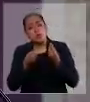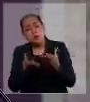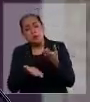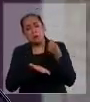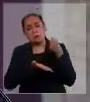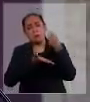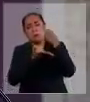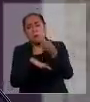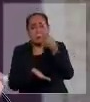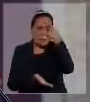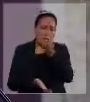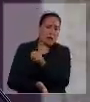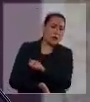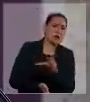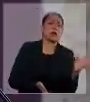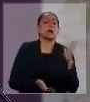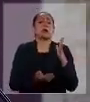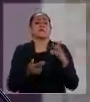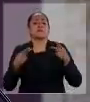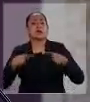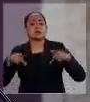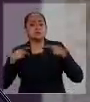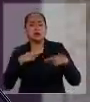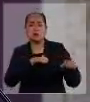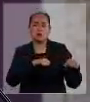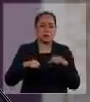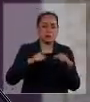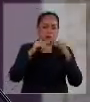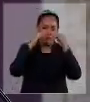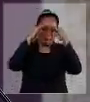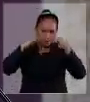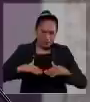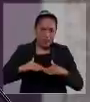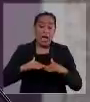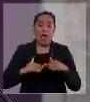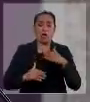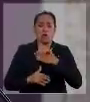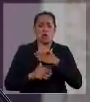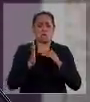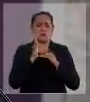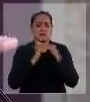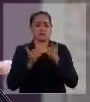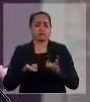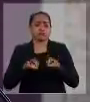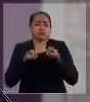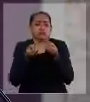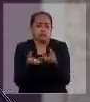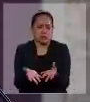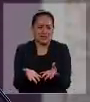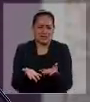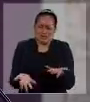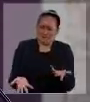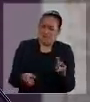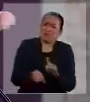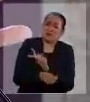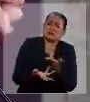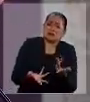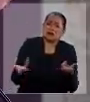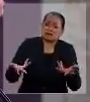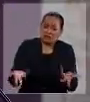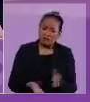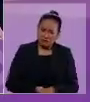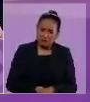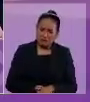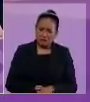damnificados, que les iba a dar 103 millones de su partido, gasto de su partido, un poquito como dice el Bronco. ¿Qué fue lo que hizo Andrés Manuel? Y para eso sirve la